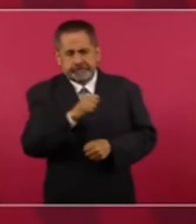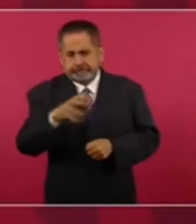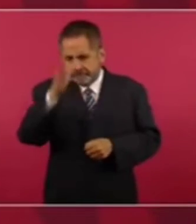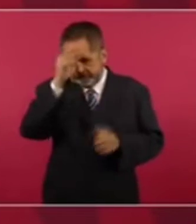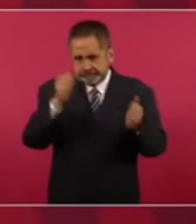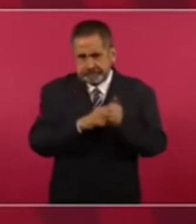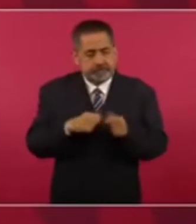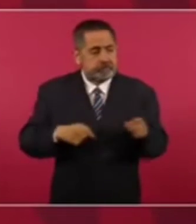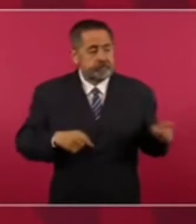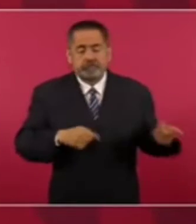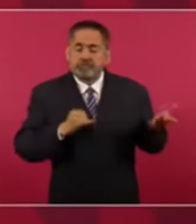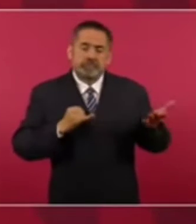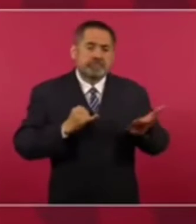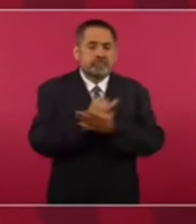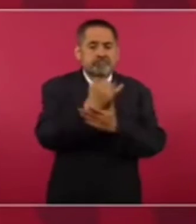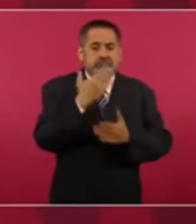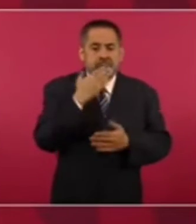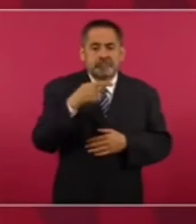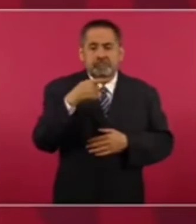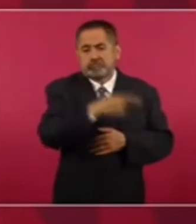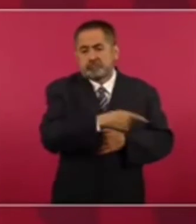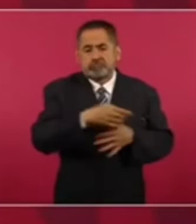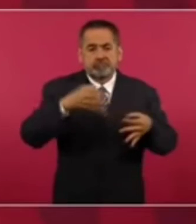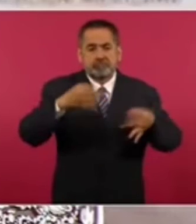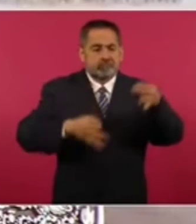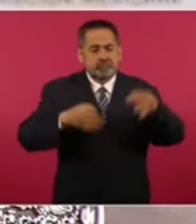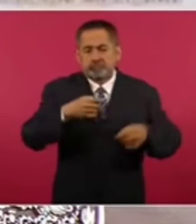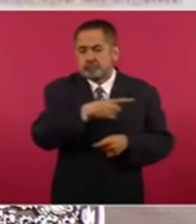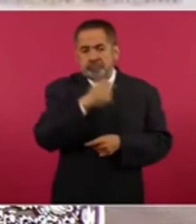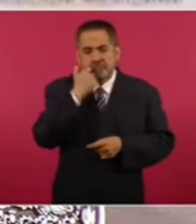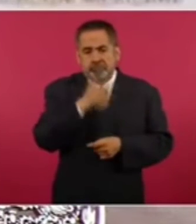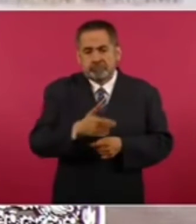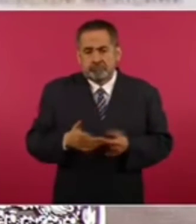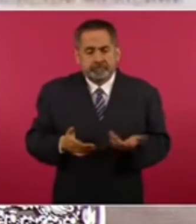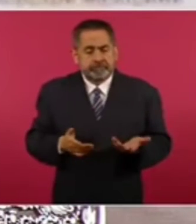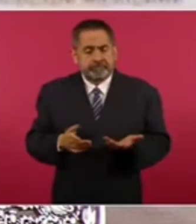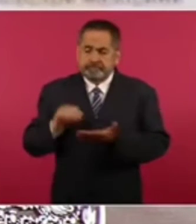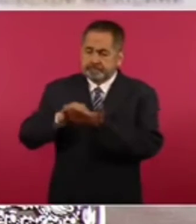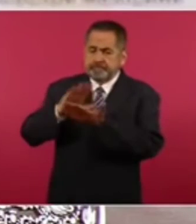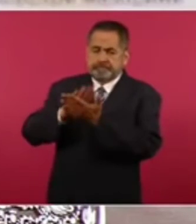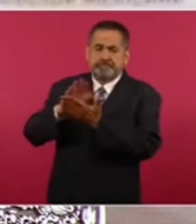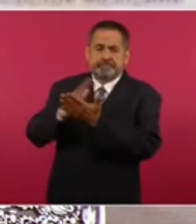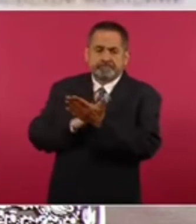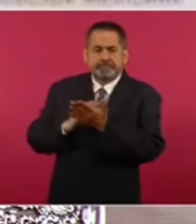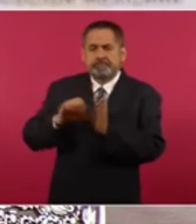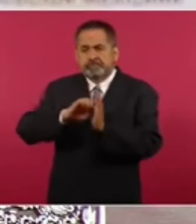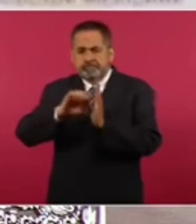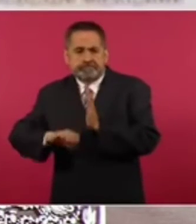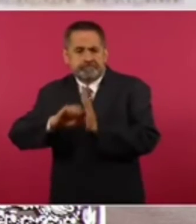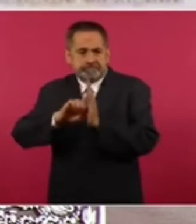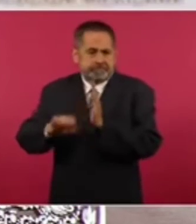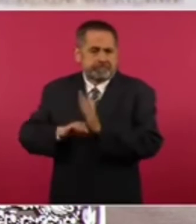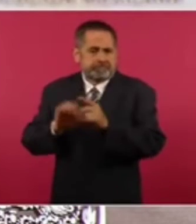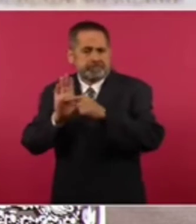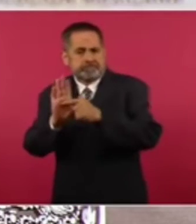de esa decisión que quiere tomar la Corte. Vamos a poner ejemplos.